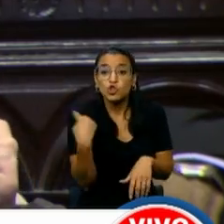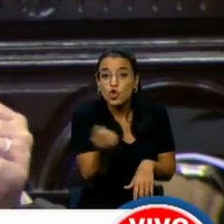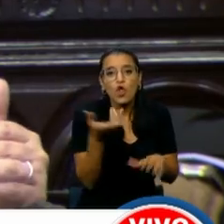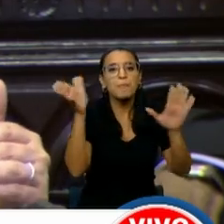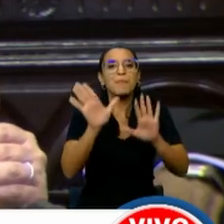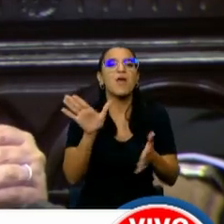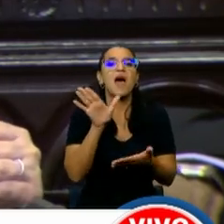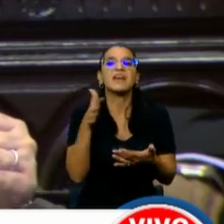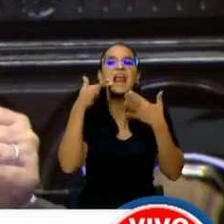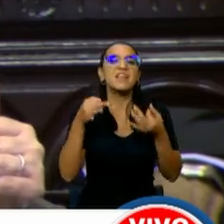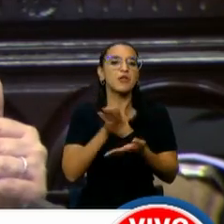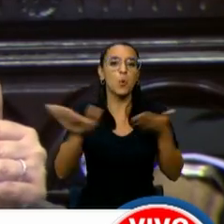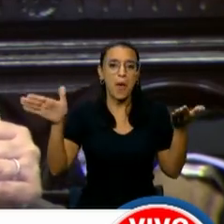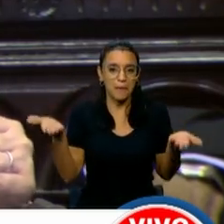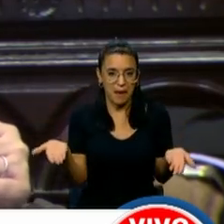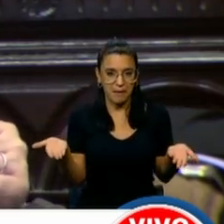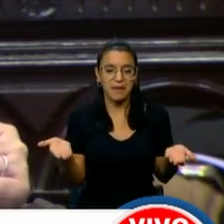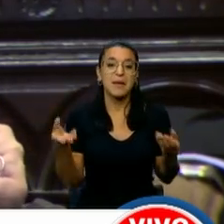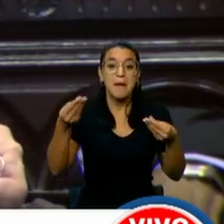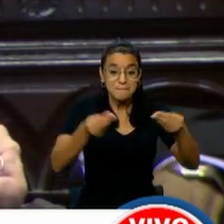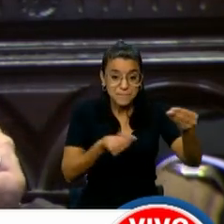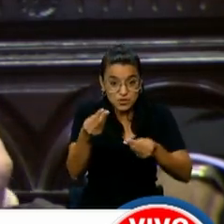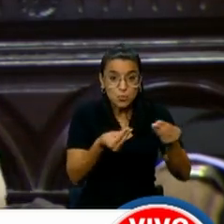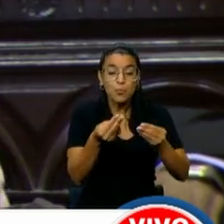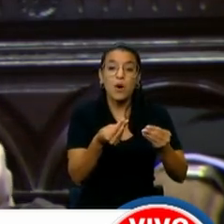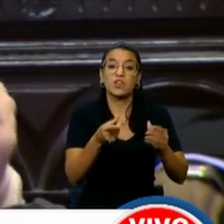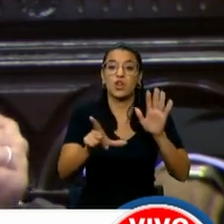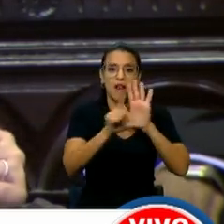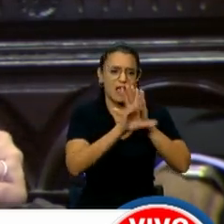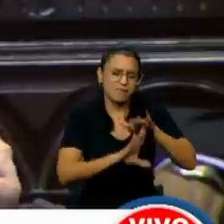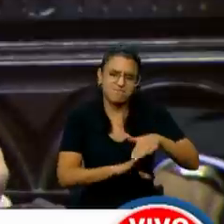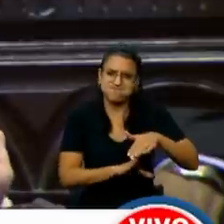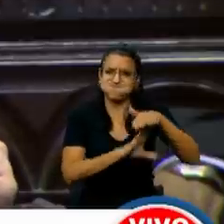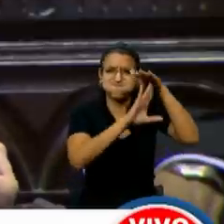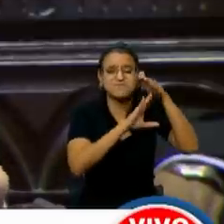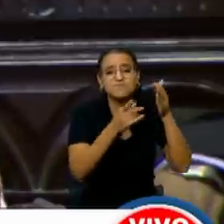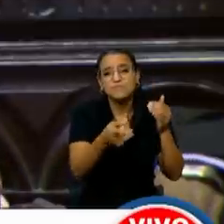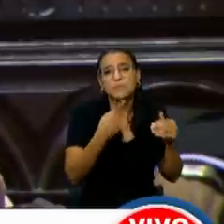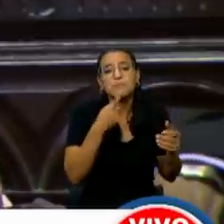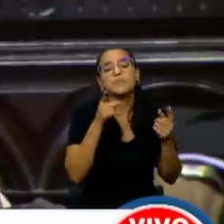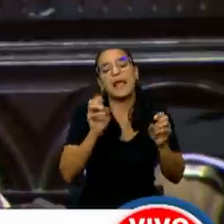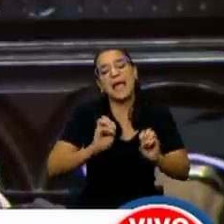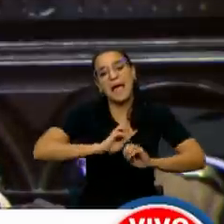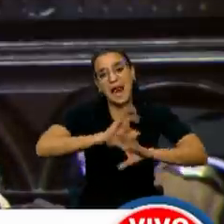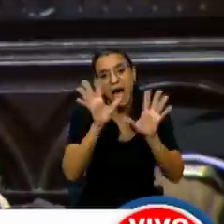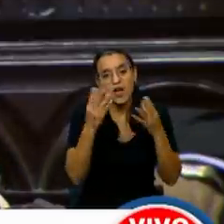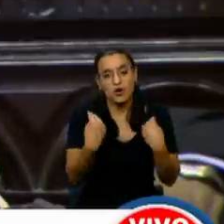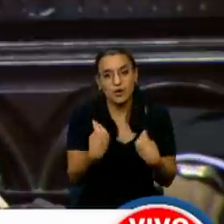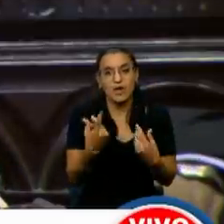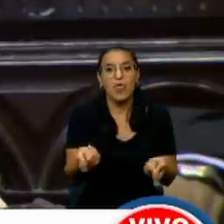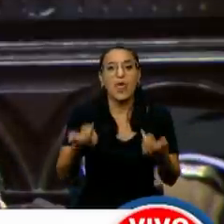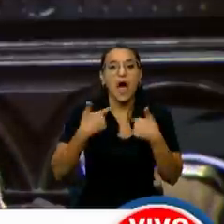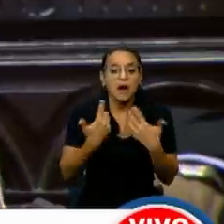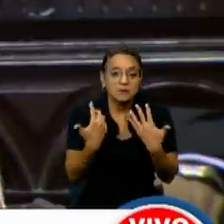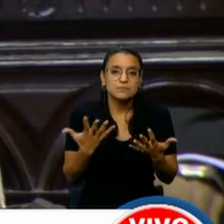una nueva realidad el presupuesto leyes de las grandes leyes y claramente lo que nos da la